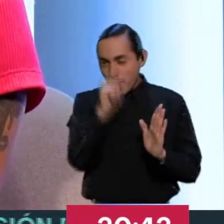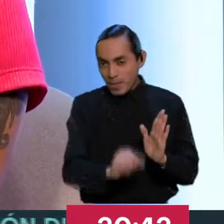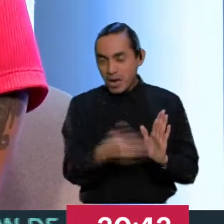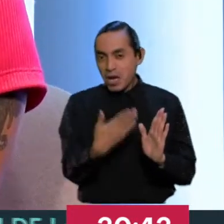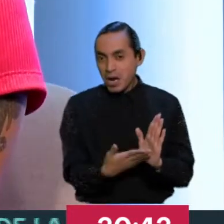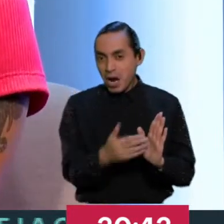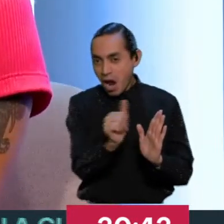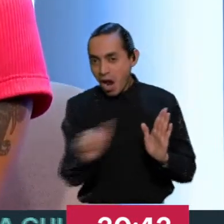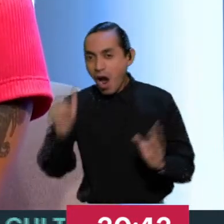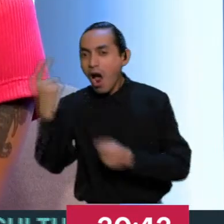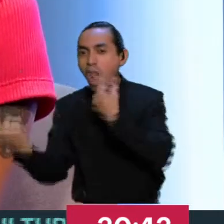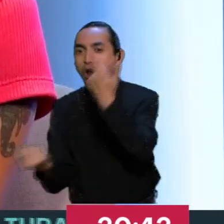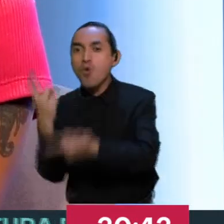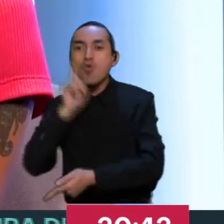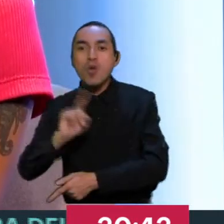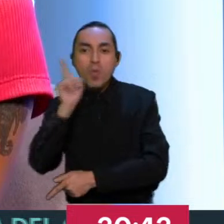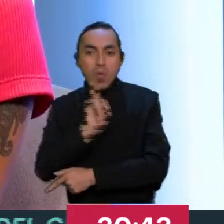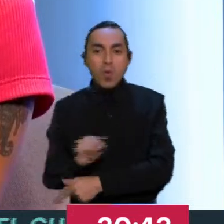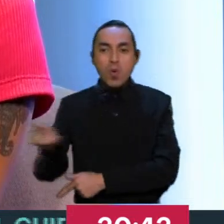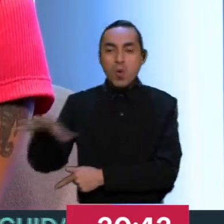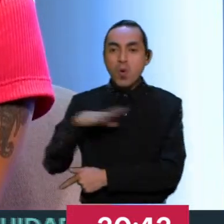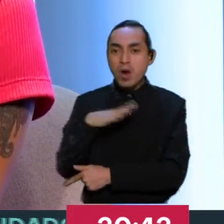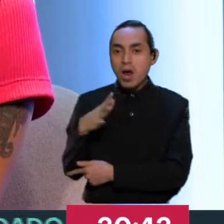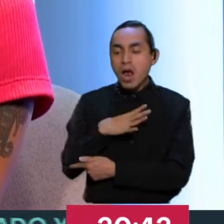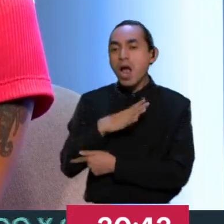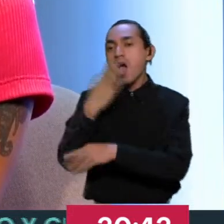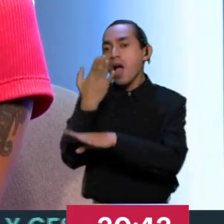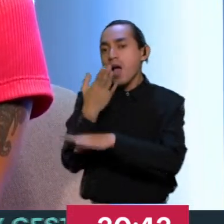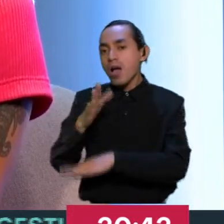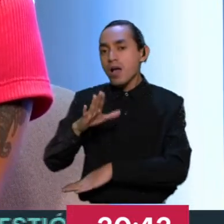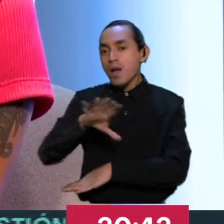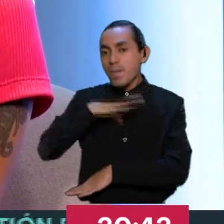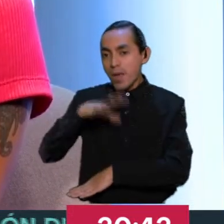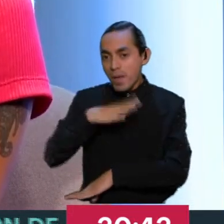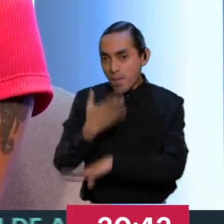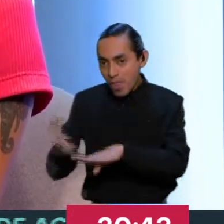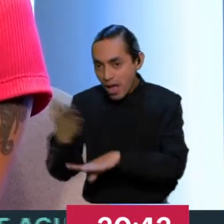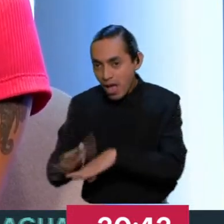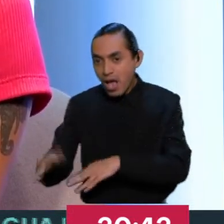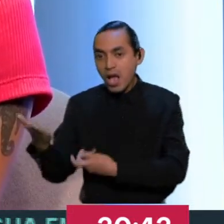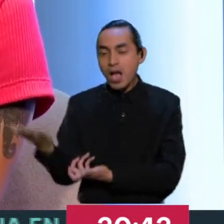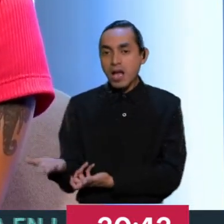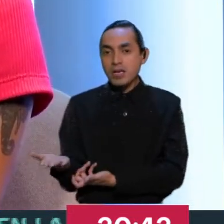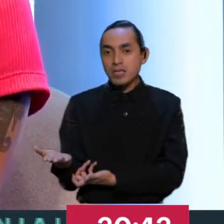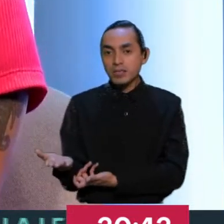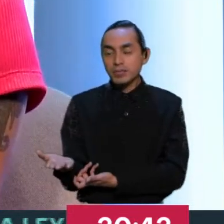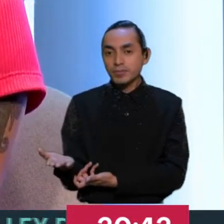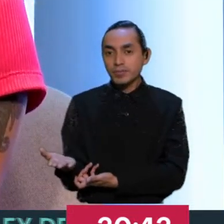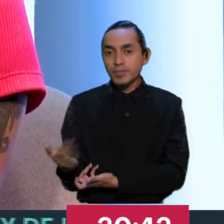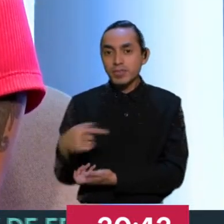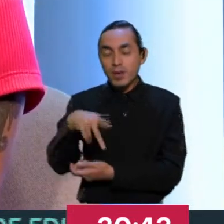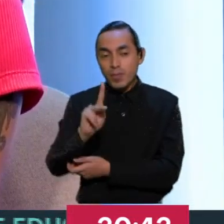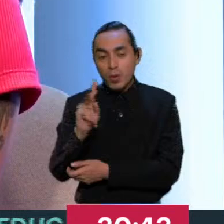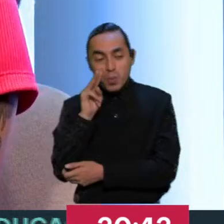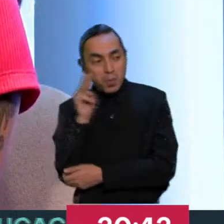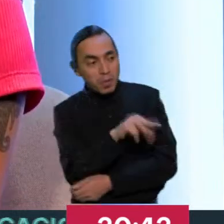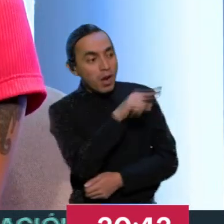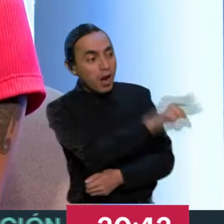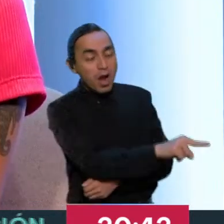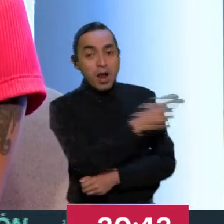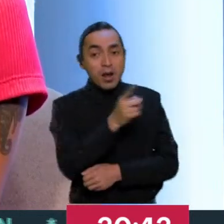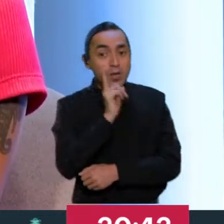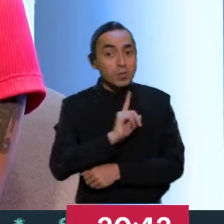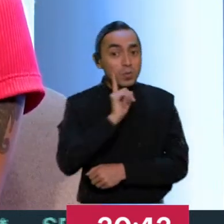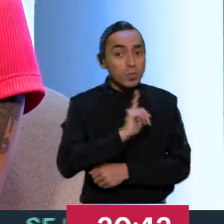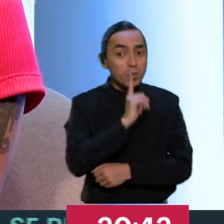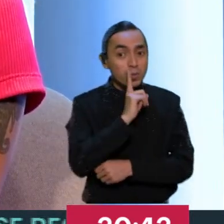ciertas mujeres, ¿no? Que han sido las mujeres blancas, que las mujeres citadinas, pero entonces no hemos volteado a ver a las mujeres de las periferias y